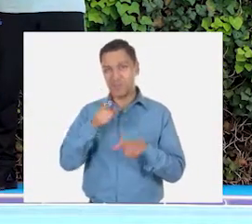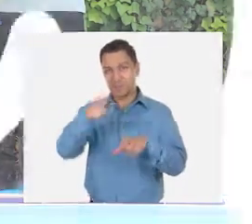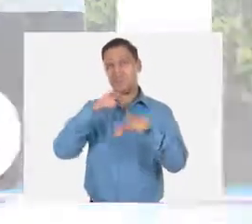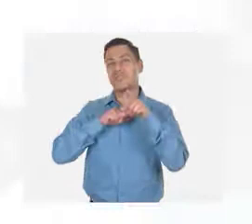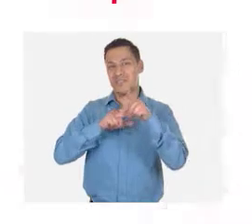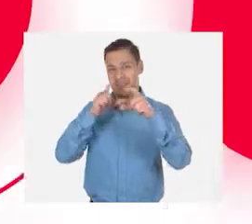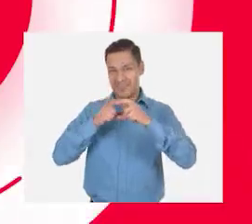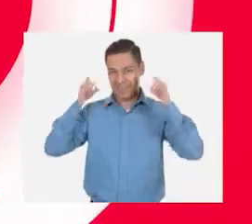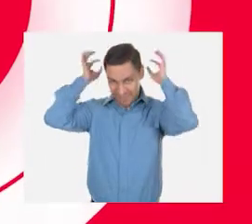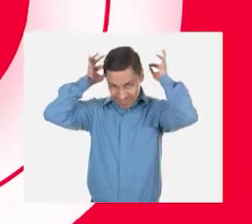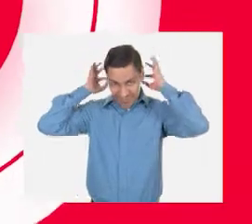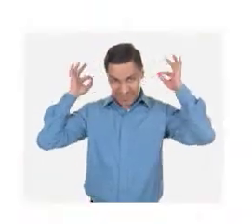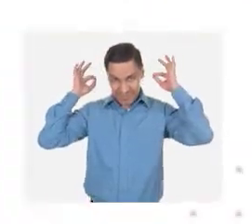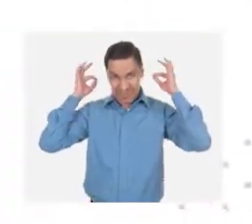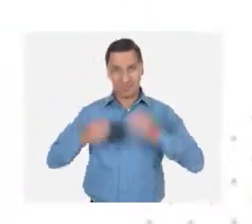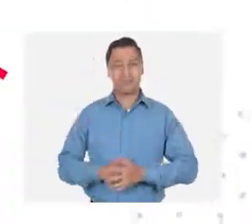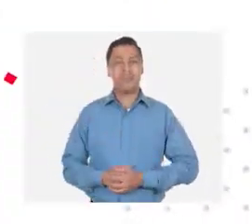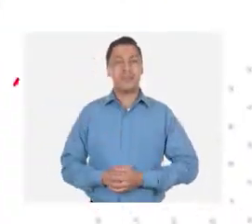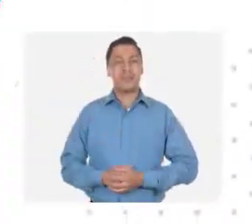la protección.